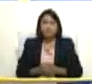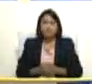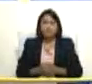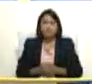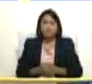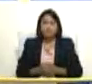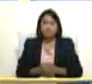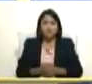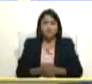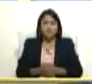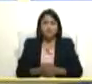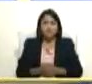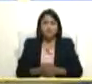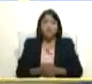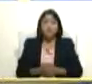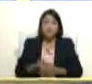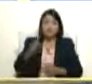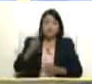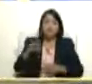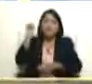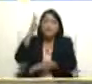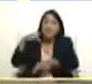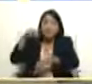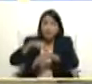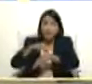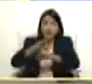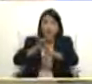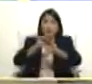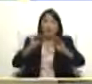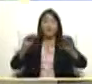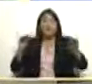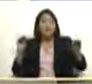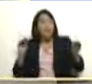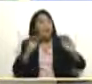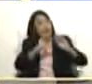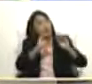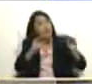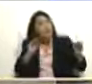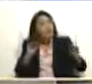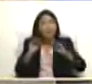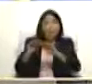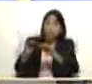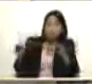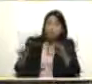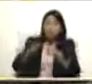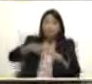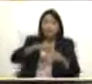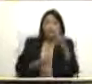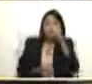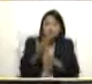Inclusive cuando la Asamblea Nacional convocó, luego conformamos un movimiento